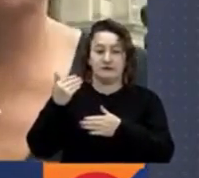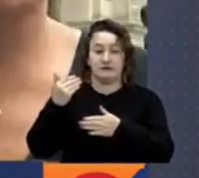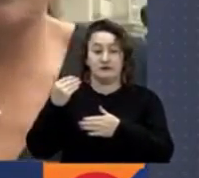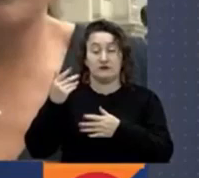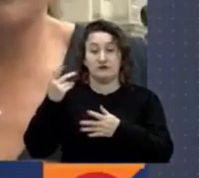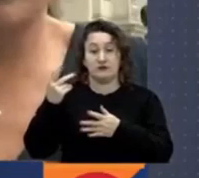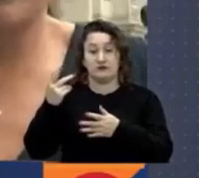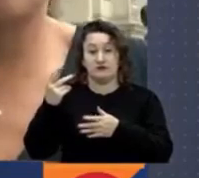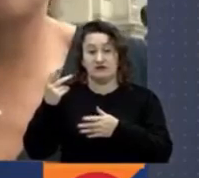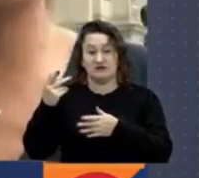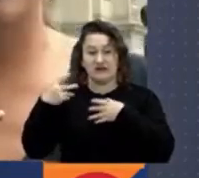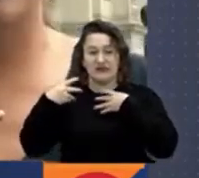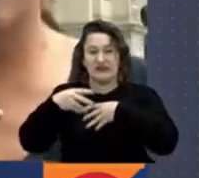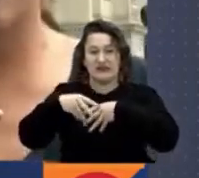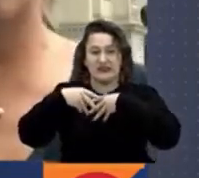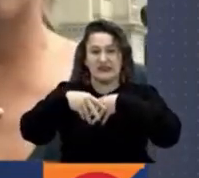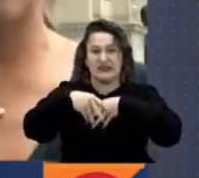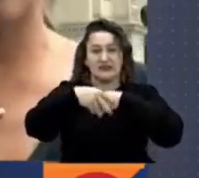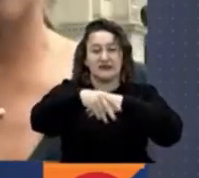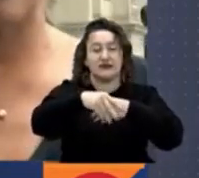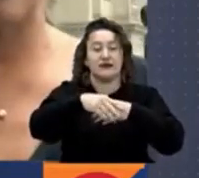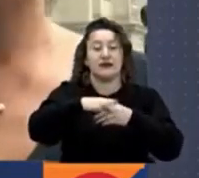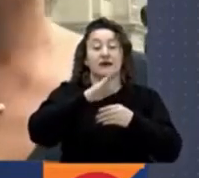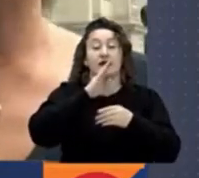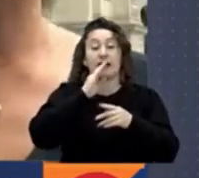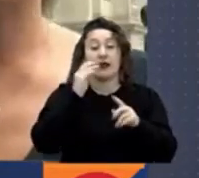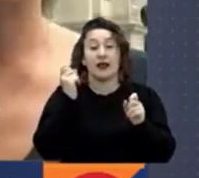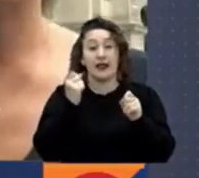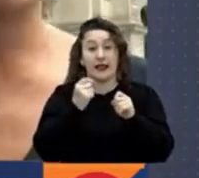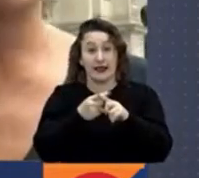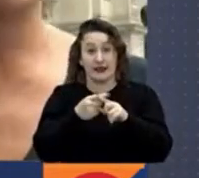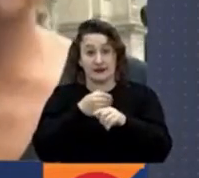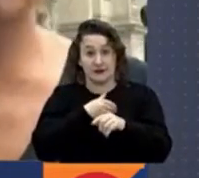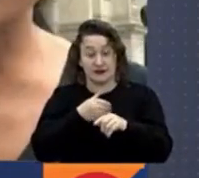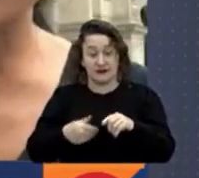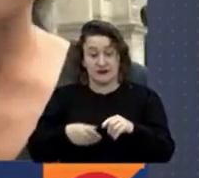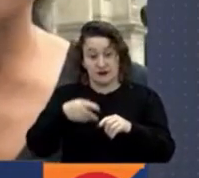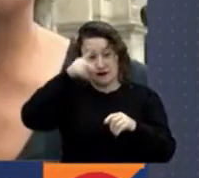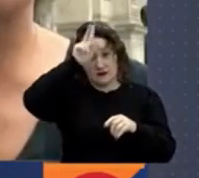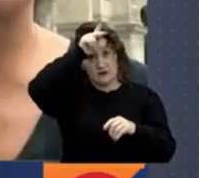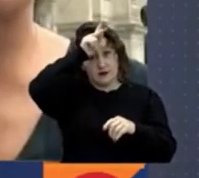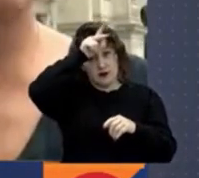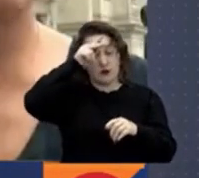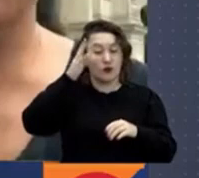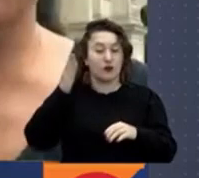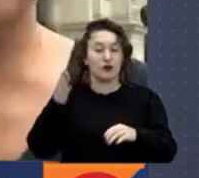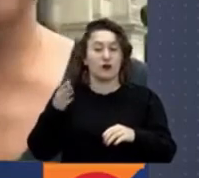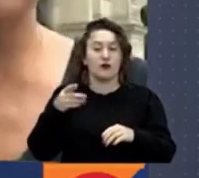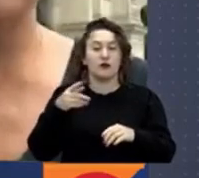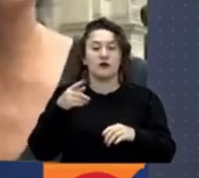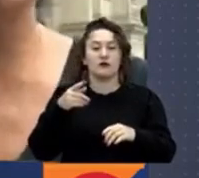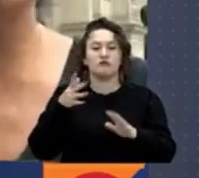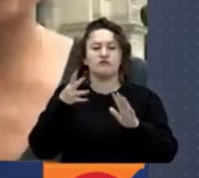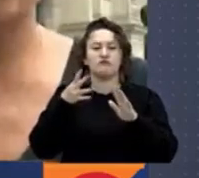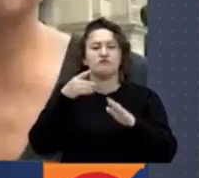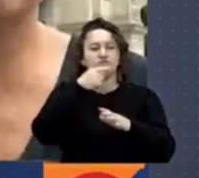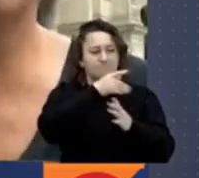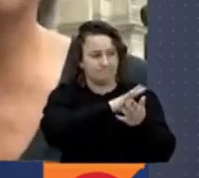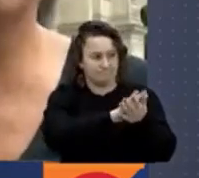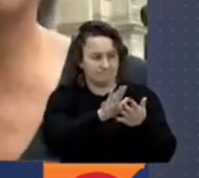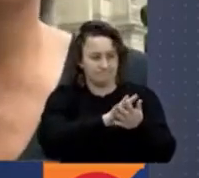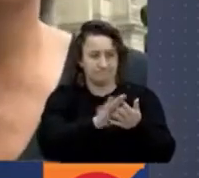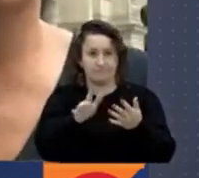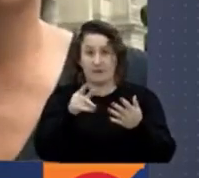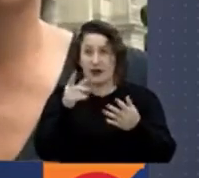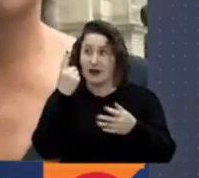Estado que inició Pedro Terrones, expresidente del Perú. Exactamente como tú bien lo manifiestas, entre